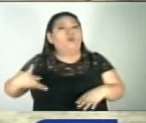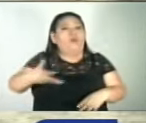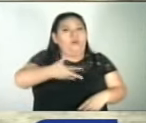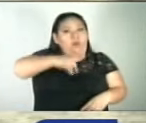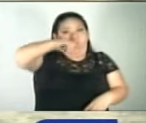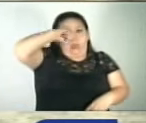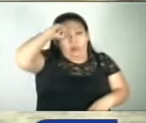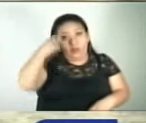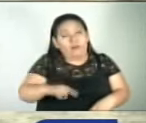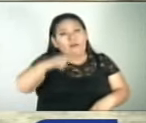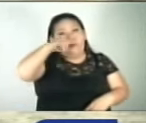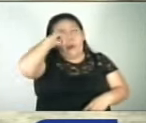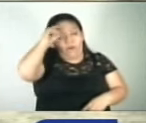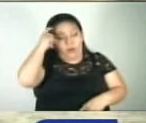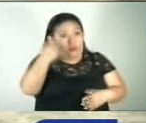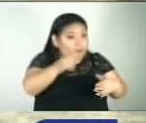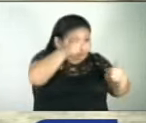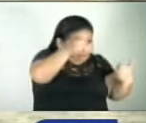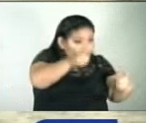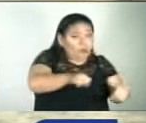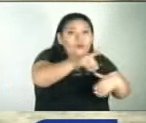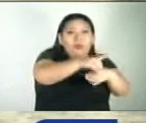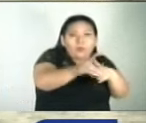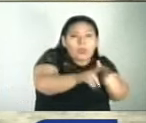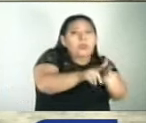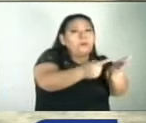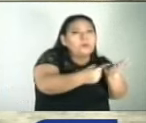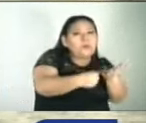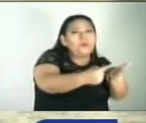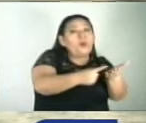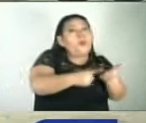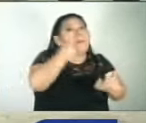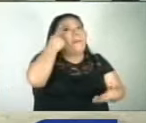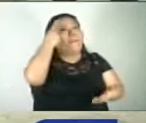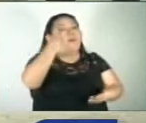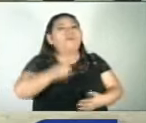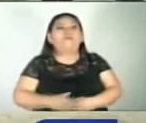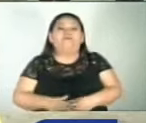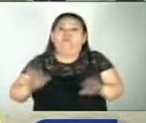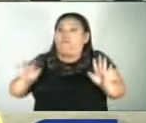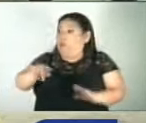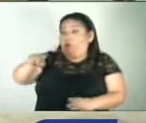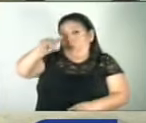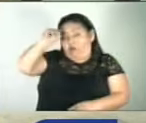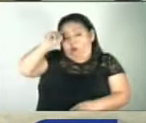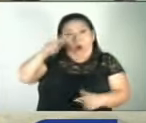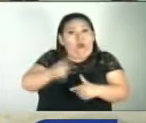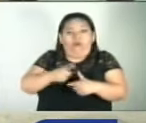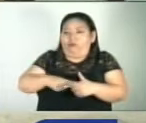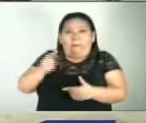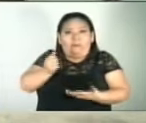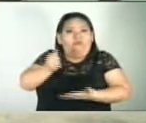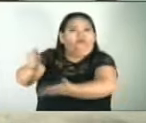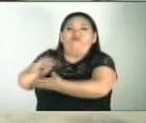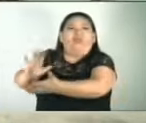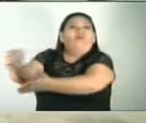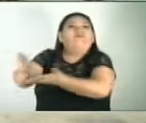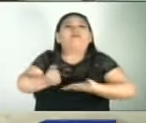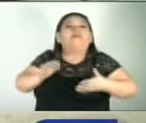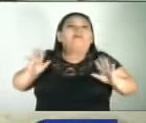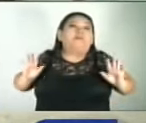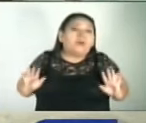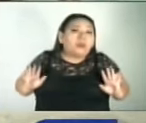ya con diputados de la Asamblea Legislativa para presentar la iniciativa. El que no cumpla, pues que se le quite la compensación, y el que aún